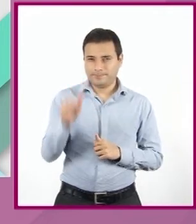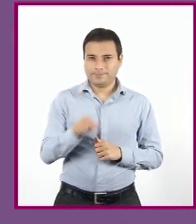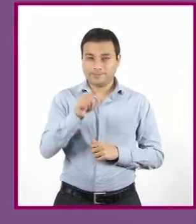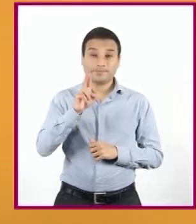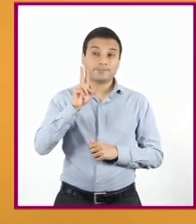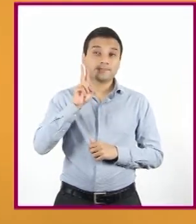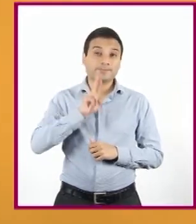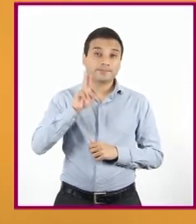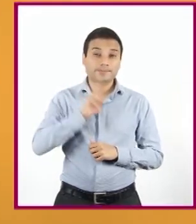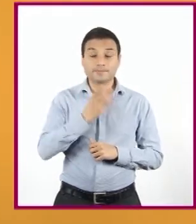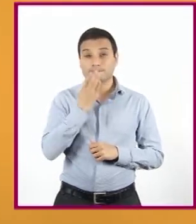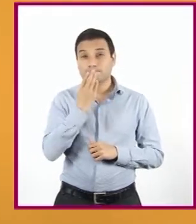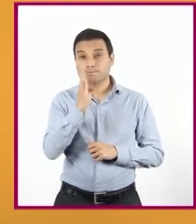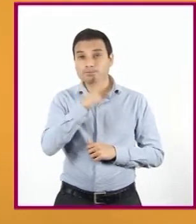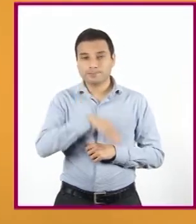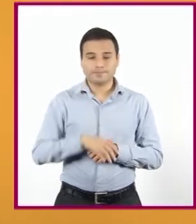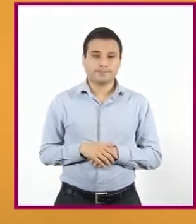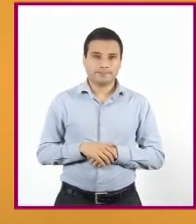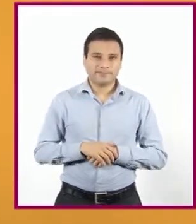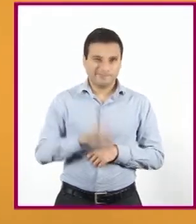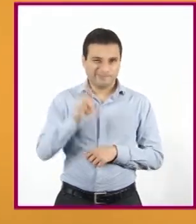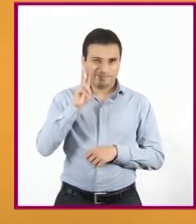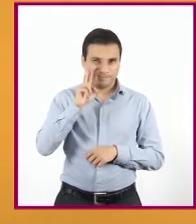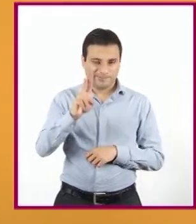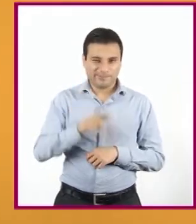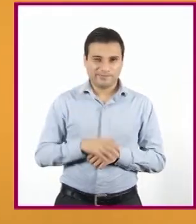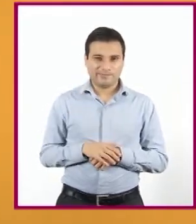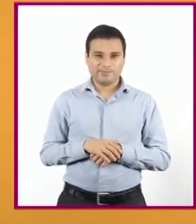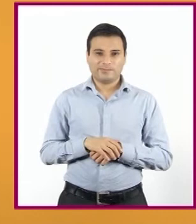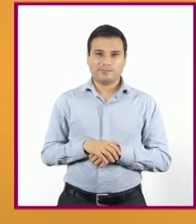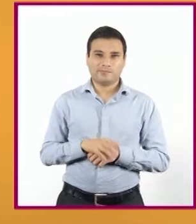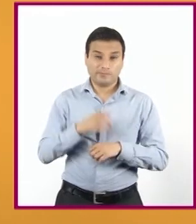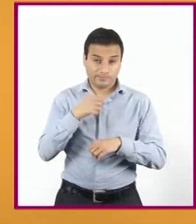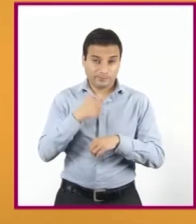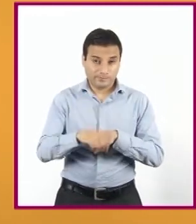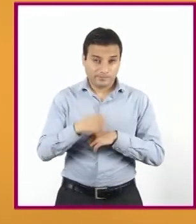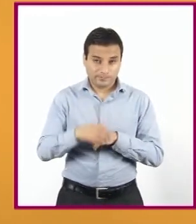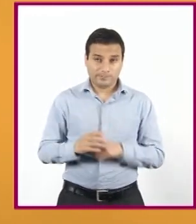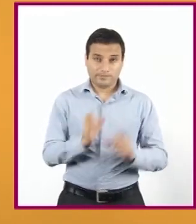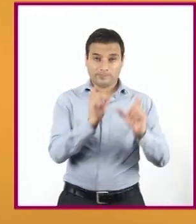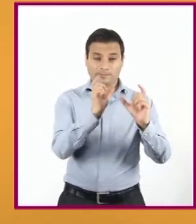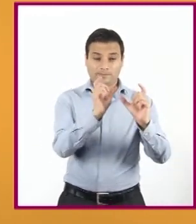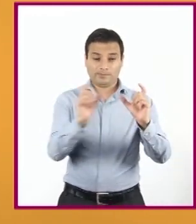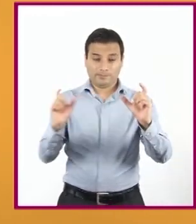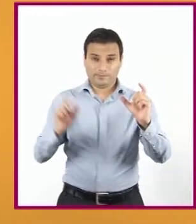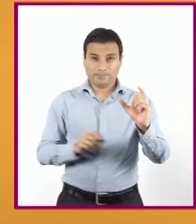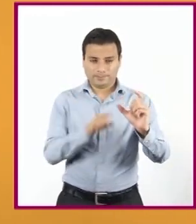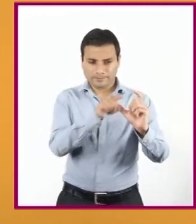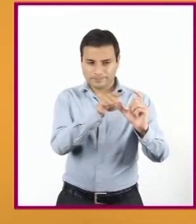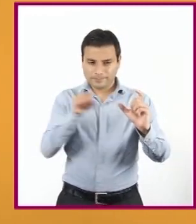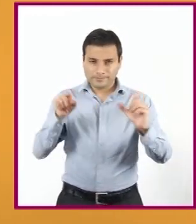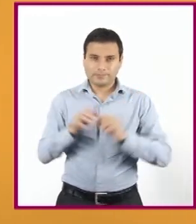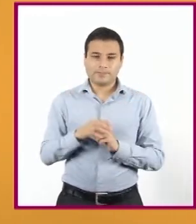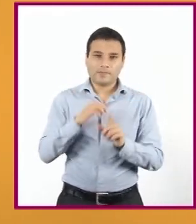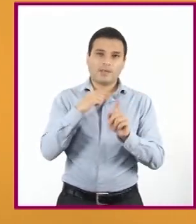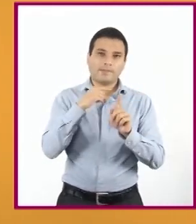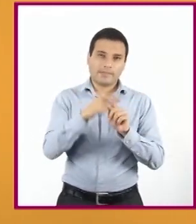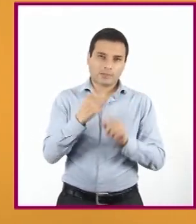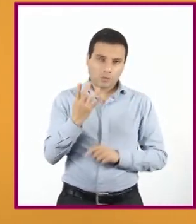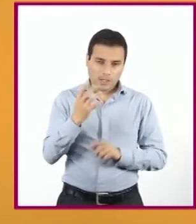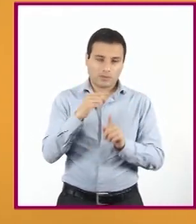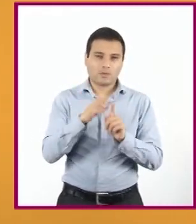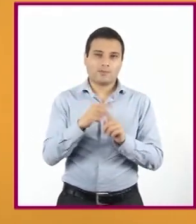adelante. Observamos que en la sucesión la diferencia entre términos consecutivos es de 4